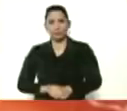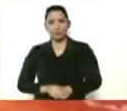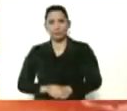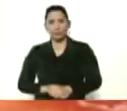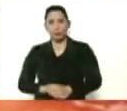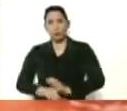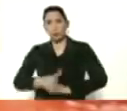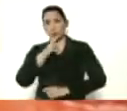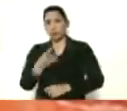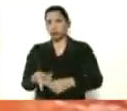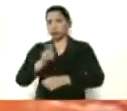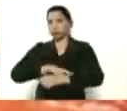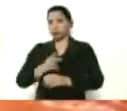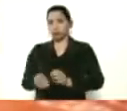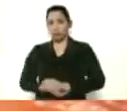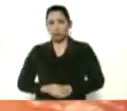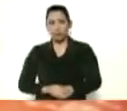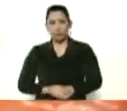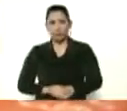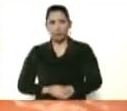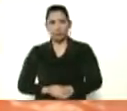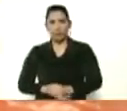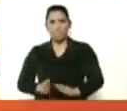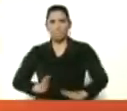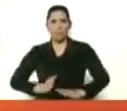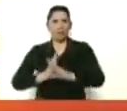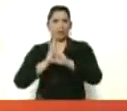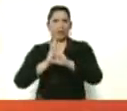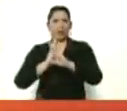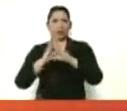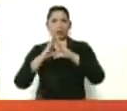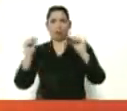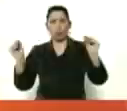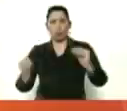espeluznante. Se ha parado toda, por ejemplo,